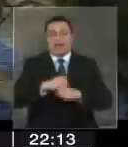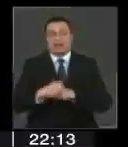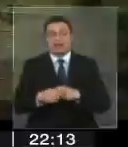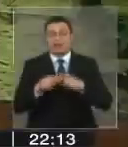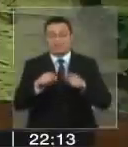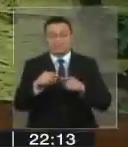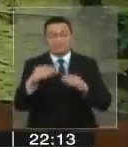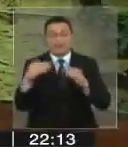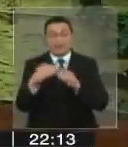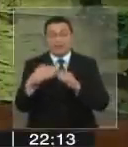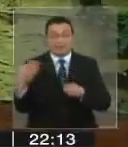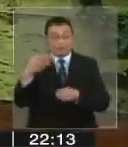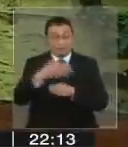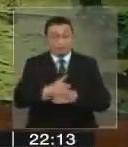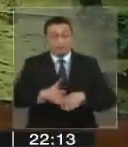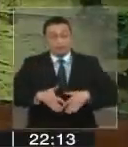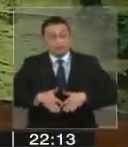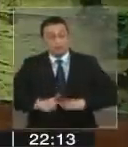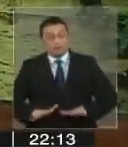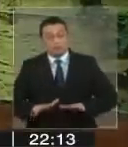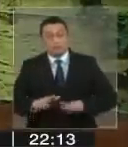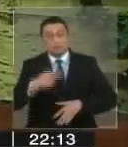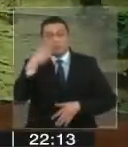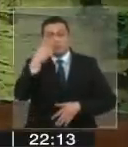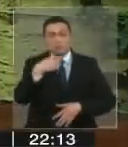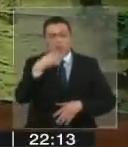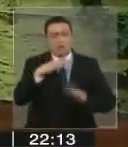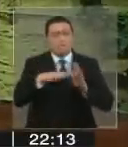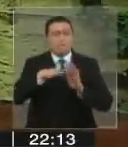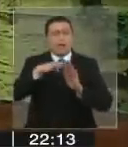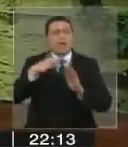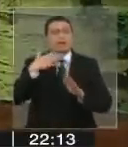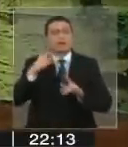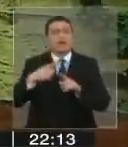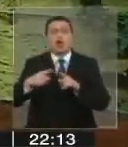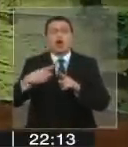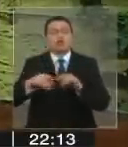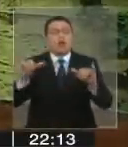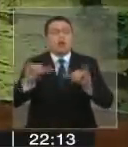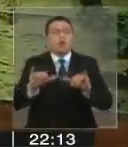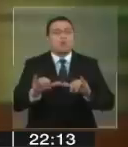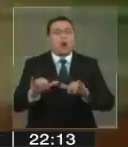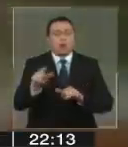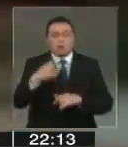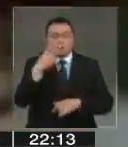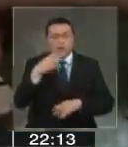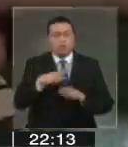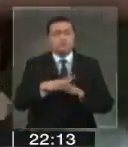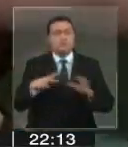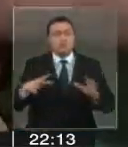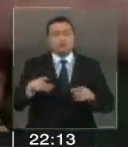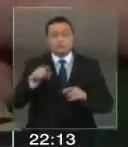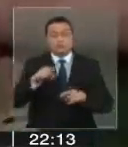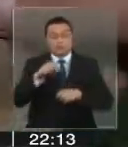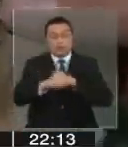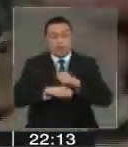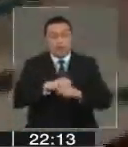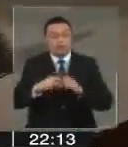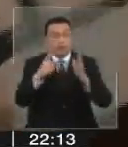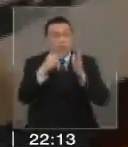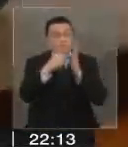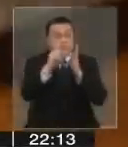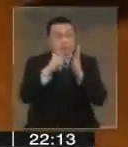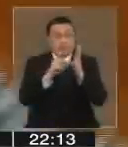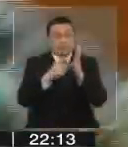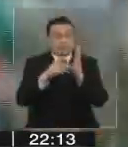Desde que llegó a la casa después de nacido, lloraba mucho más que lo que lloran cualquier guaguita cuando nace. Pero en esos años no se hacía el diagnóstico